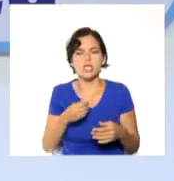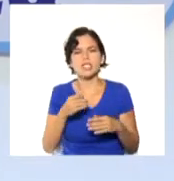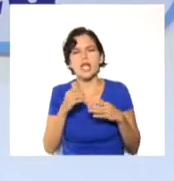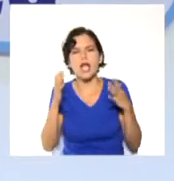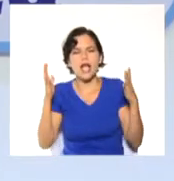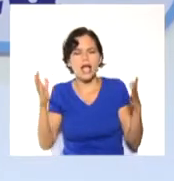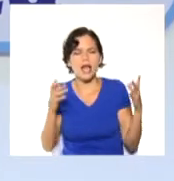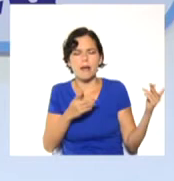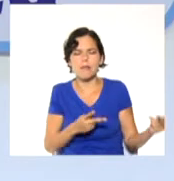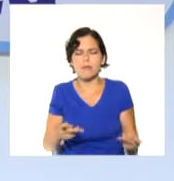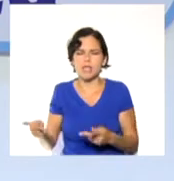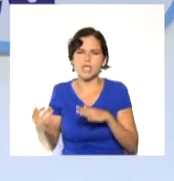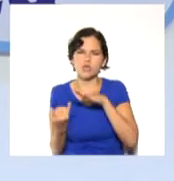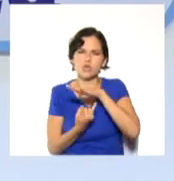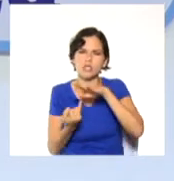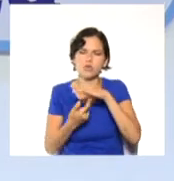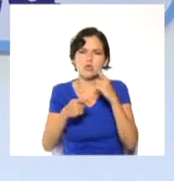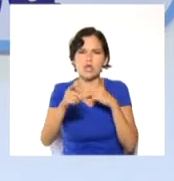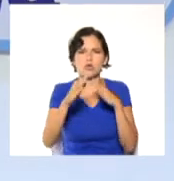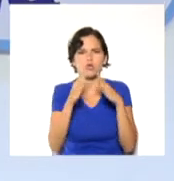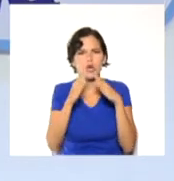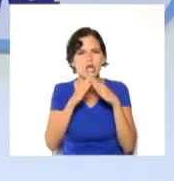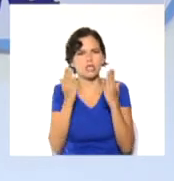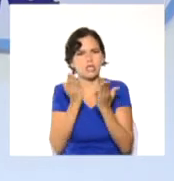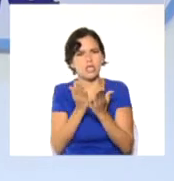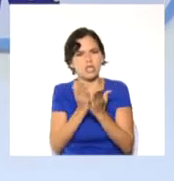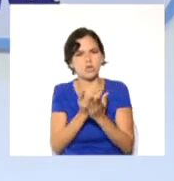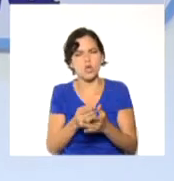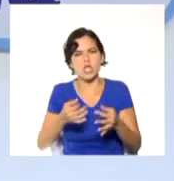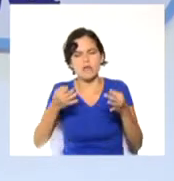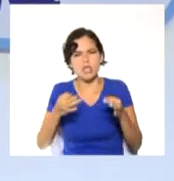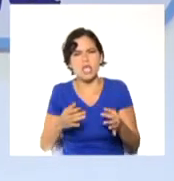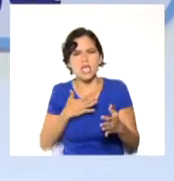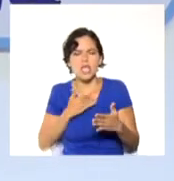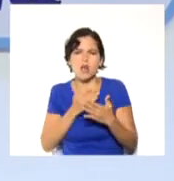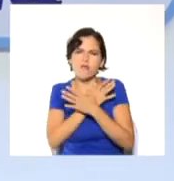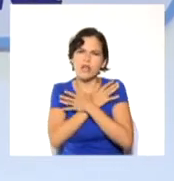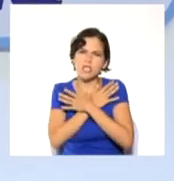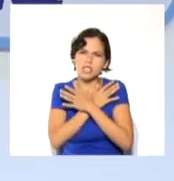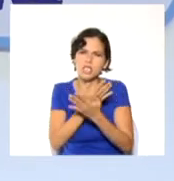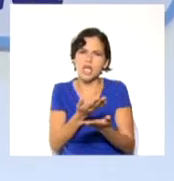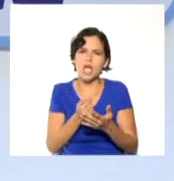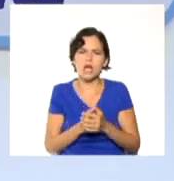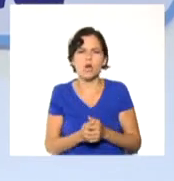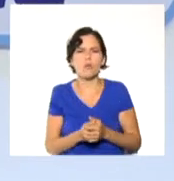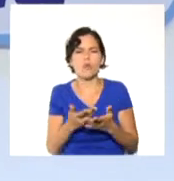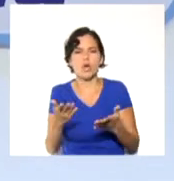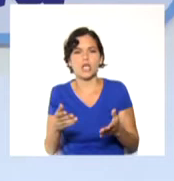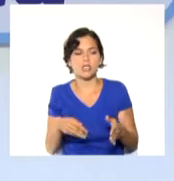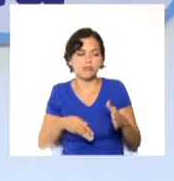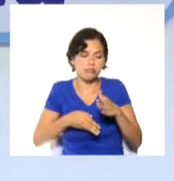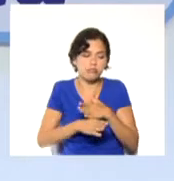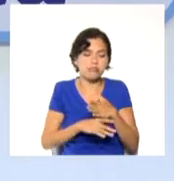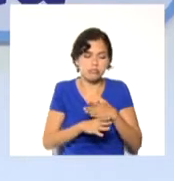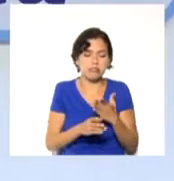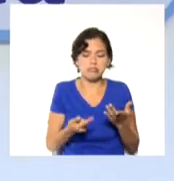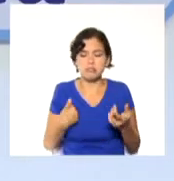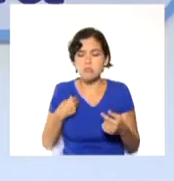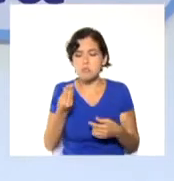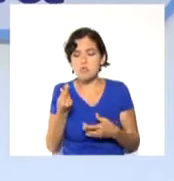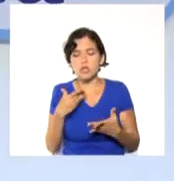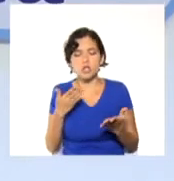bienvenida a sus instituciones, a su casa de estudio. De verdad quiero felicitarlos por esa masiva asistencia que han tenido en